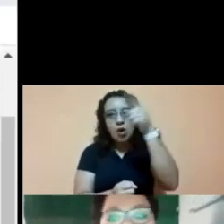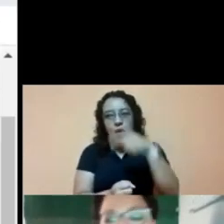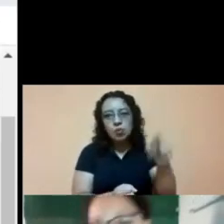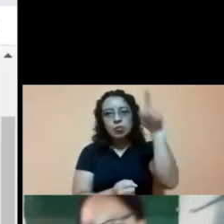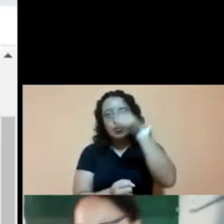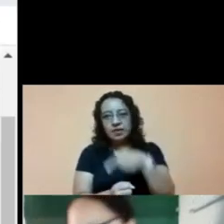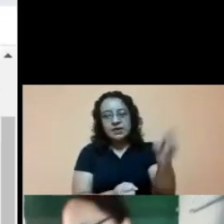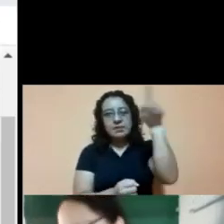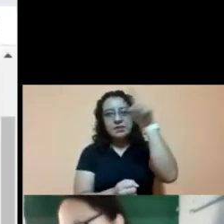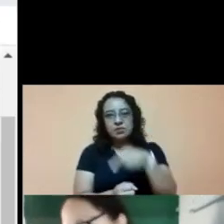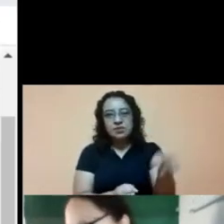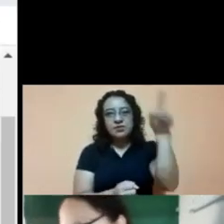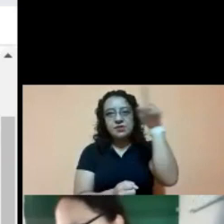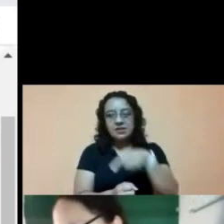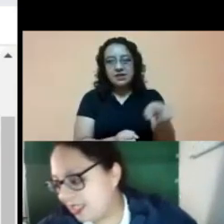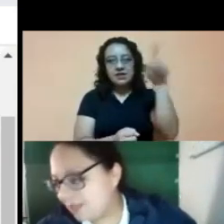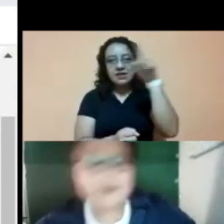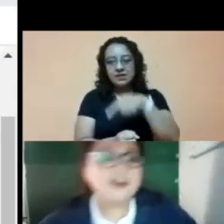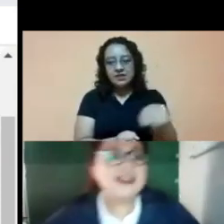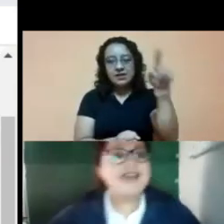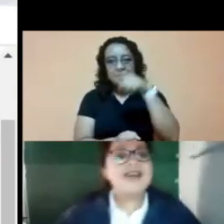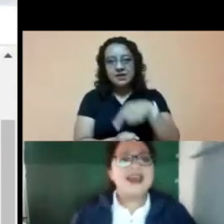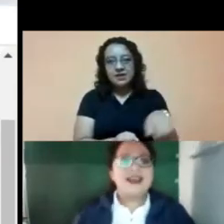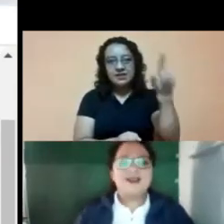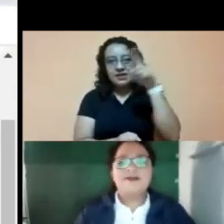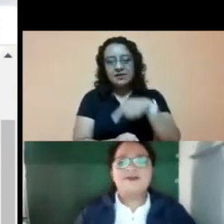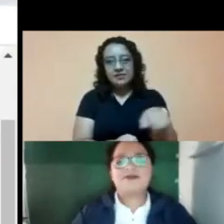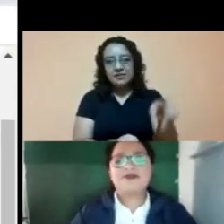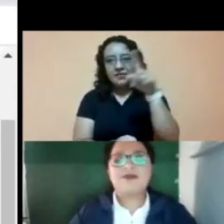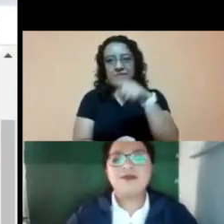la ruleta y vamos a ver.